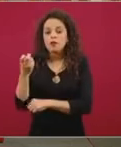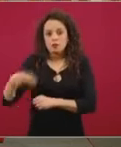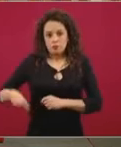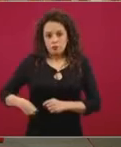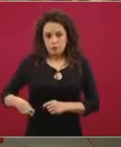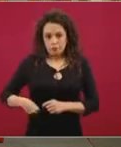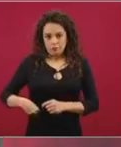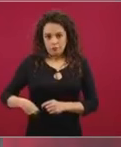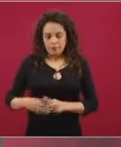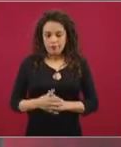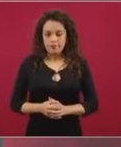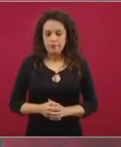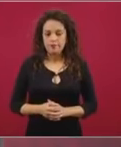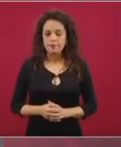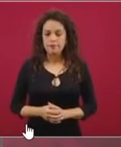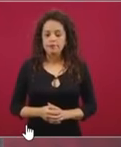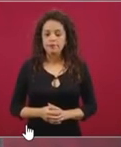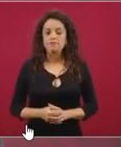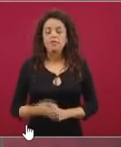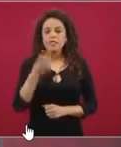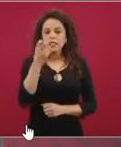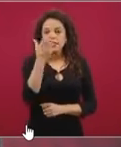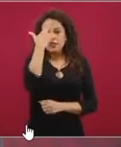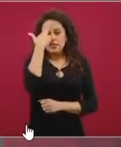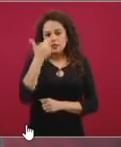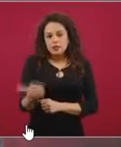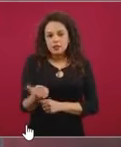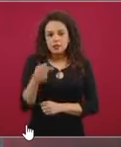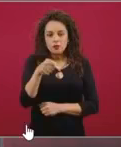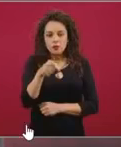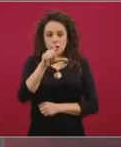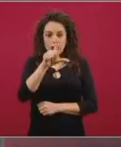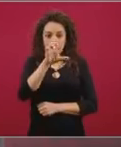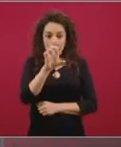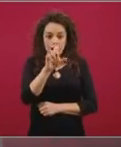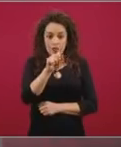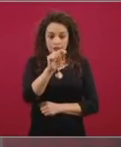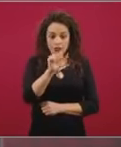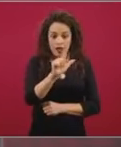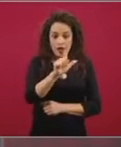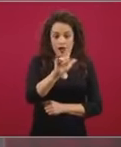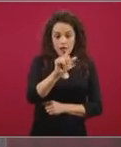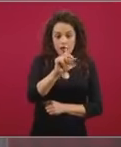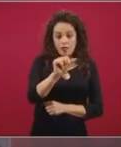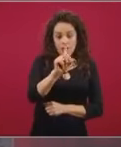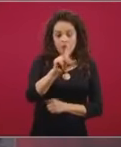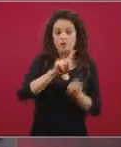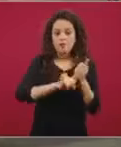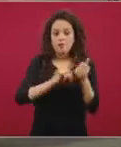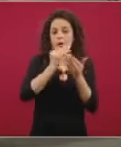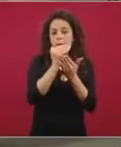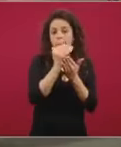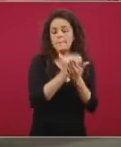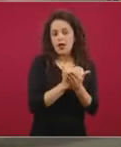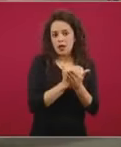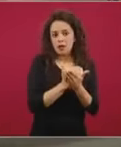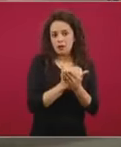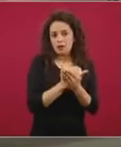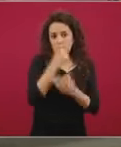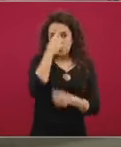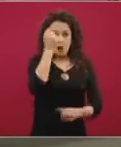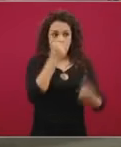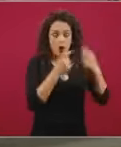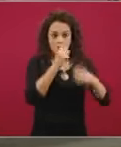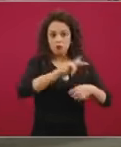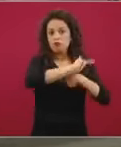Entonces, hemos visto que la proporción o la razón de letalidad es menor para varios países en este segundo ciclo